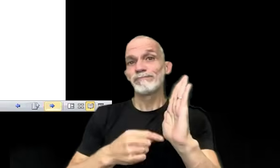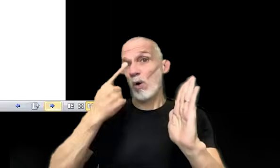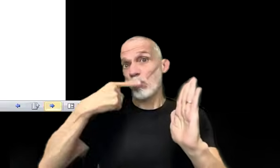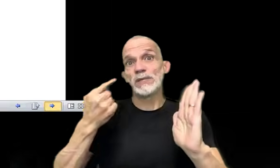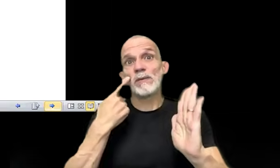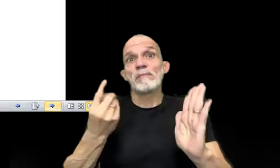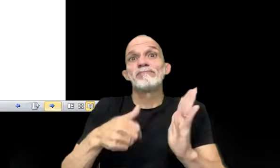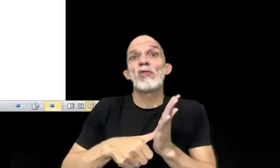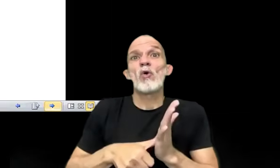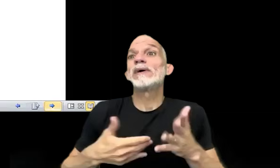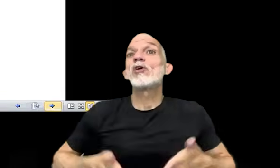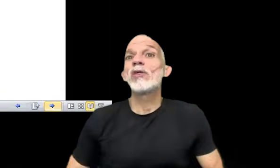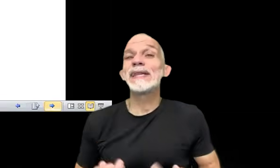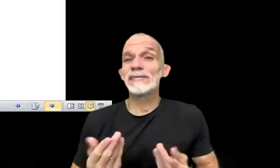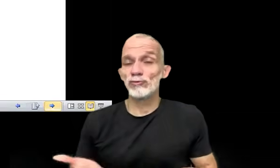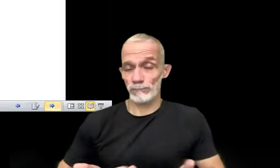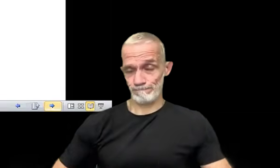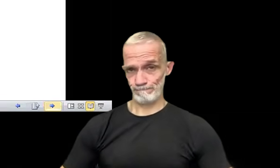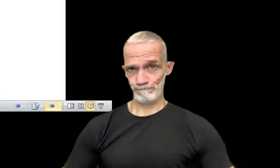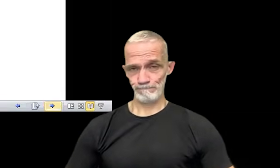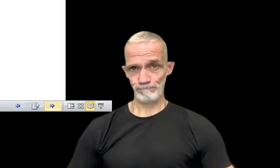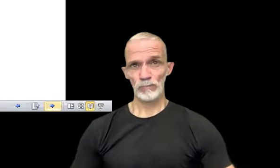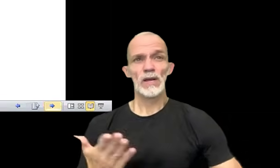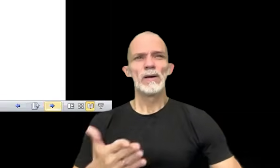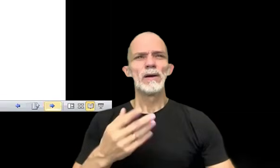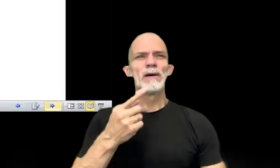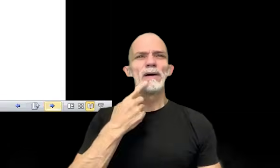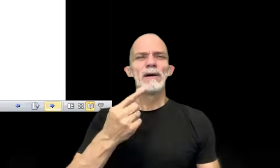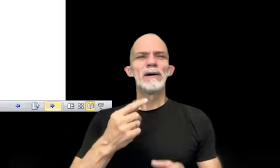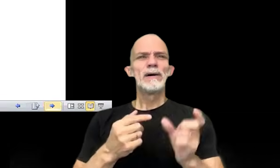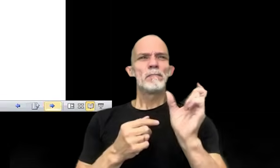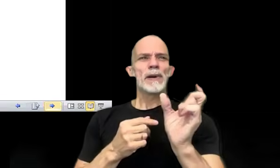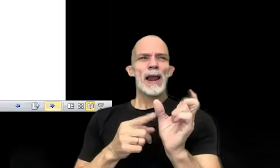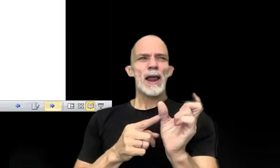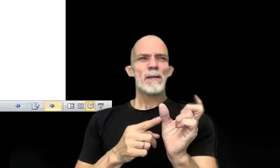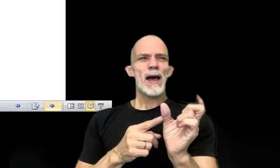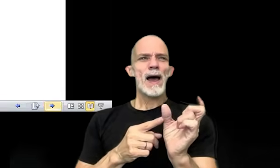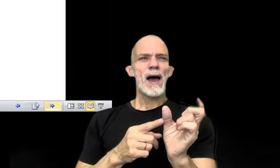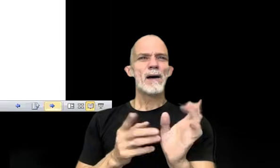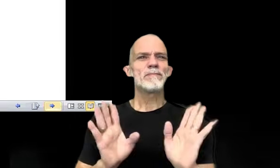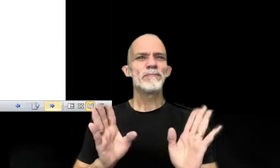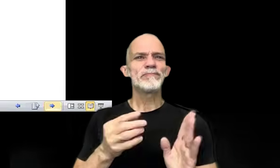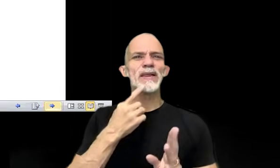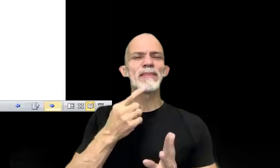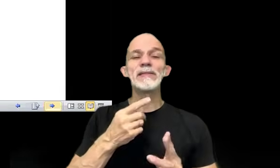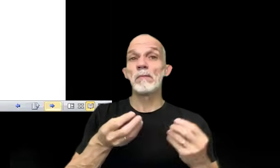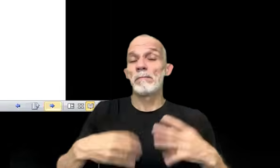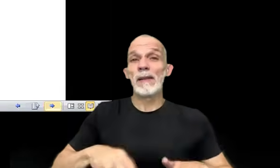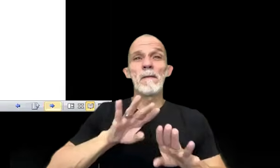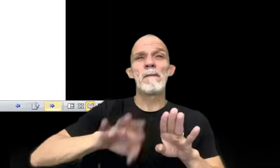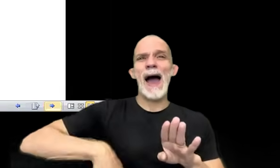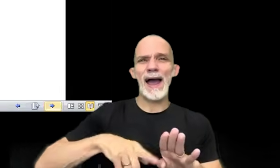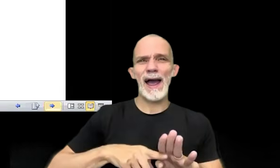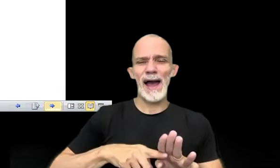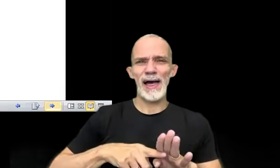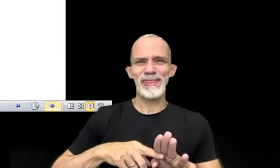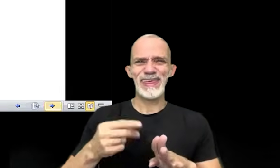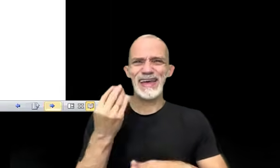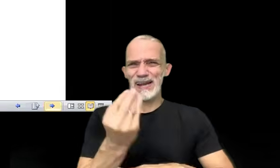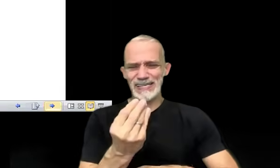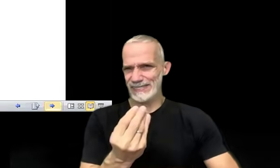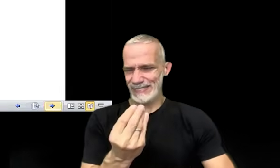de residencia fiscal. Cuando hablamos de baja, o sea, cuando hablamos de pérdida de residencia